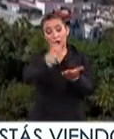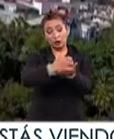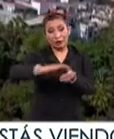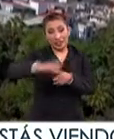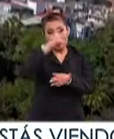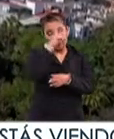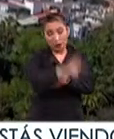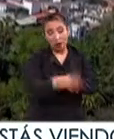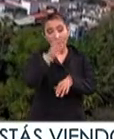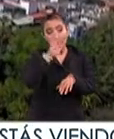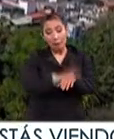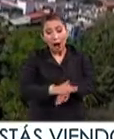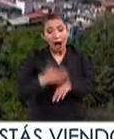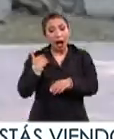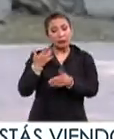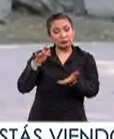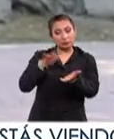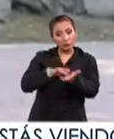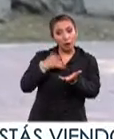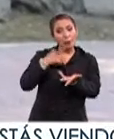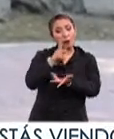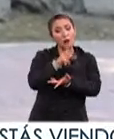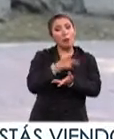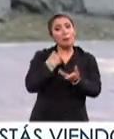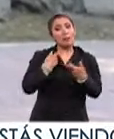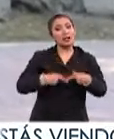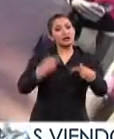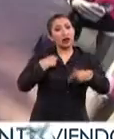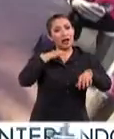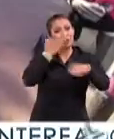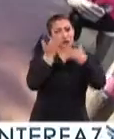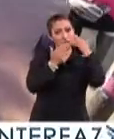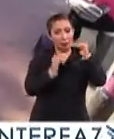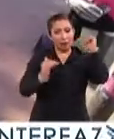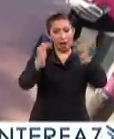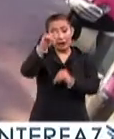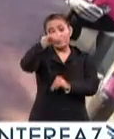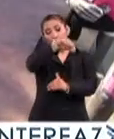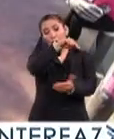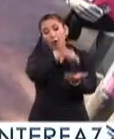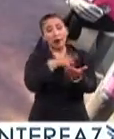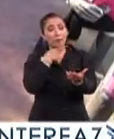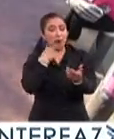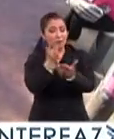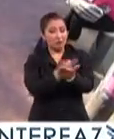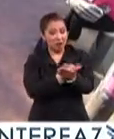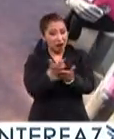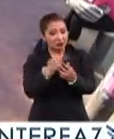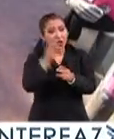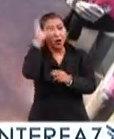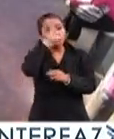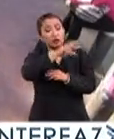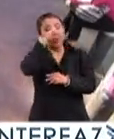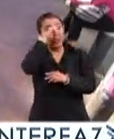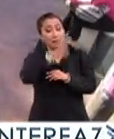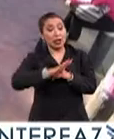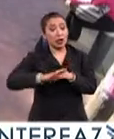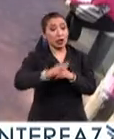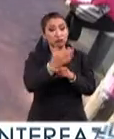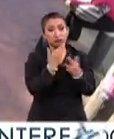la entidad que más aporta al Producto Interno Bruto Nacional. Es el centro político, financiero y cultural del